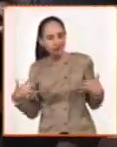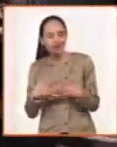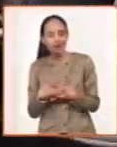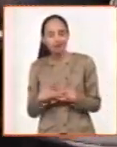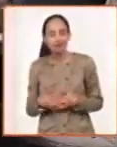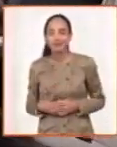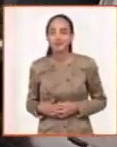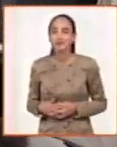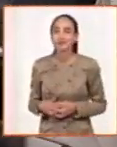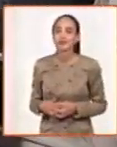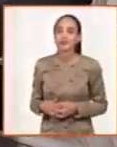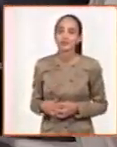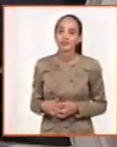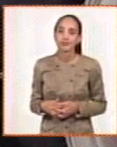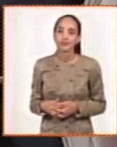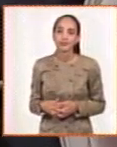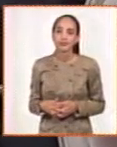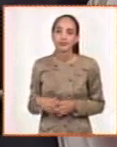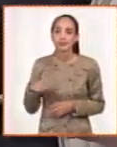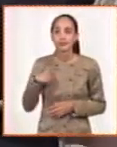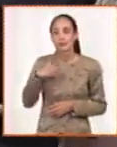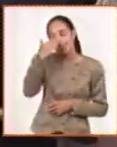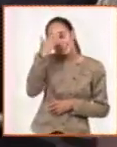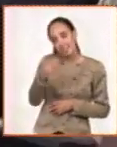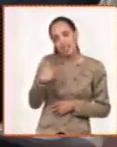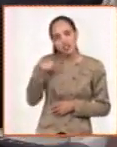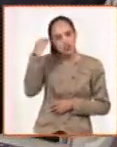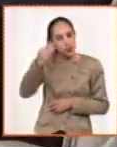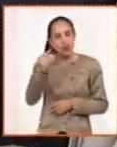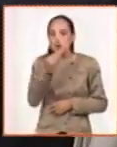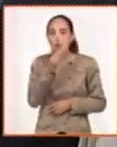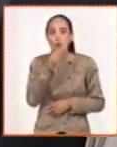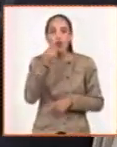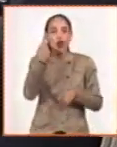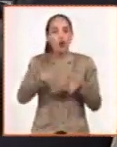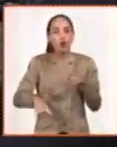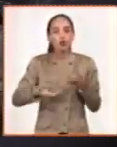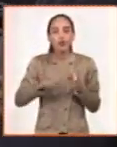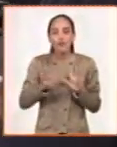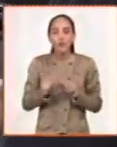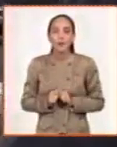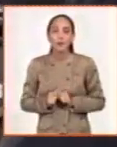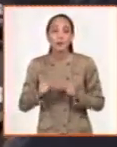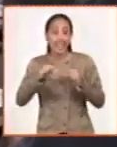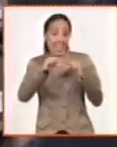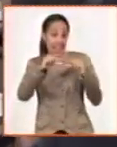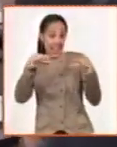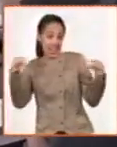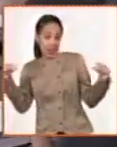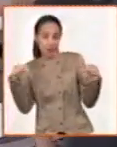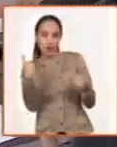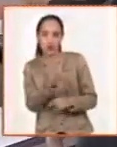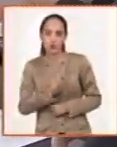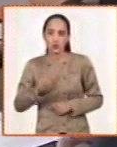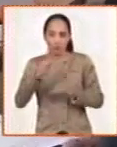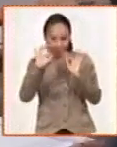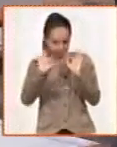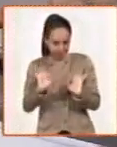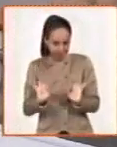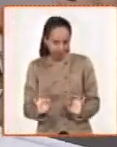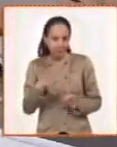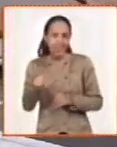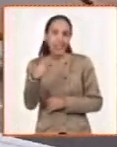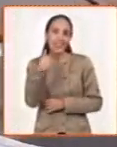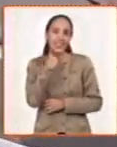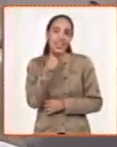creo que no podía ser de otra manera. El lema que nosotros definimos este año